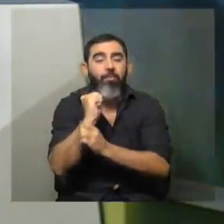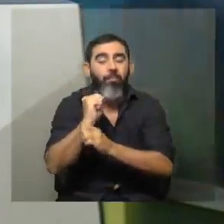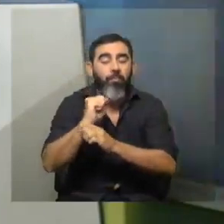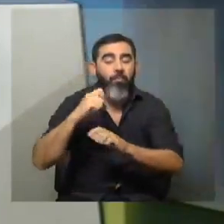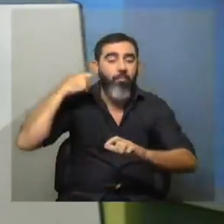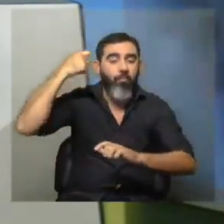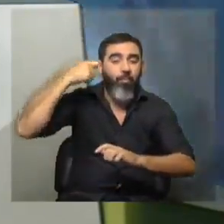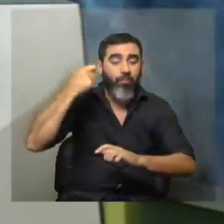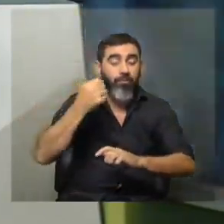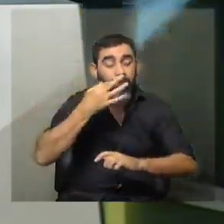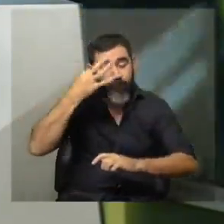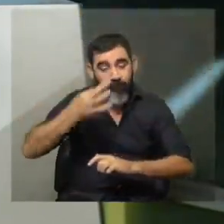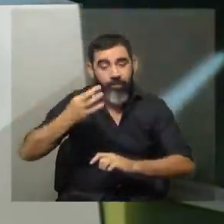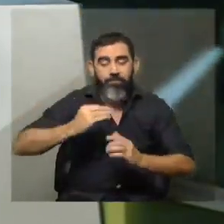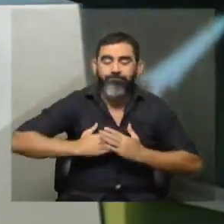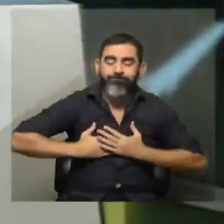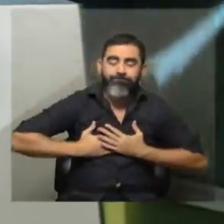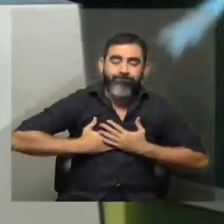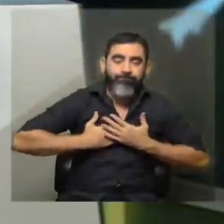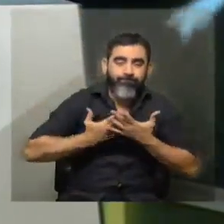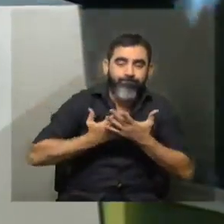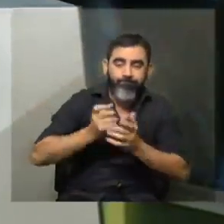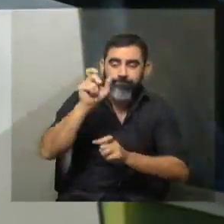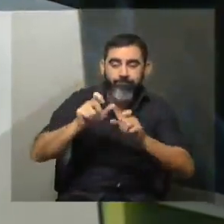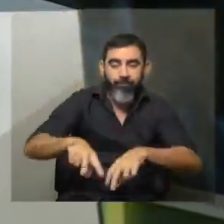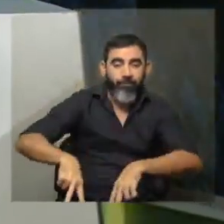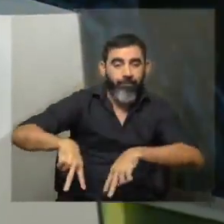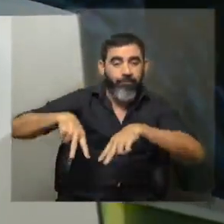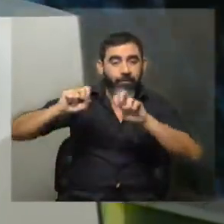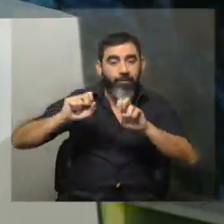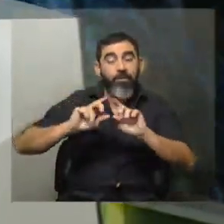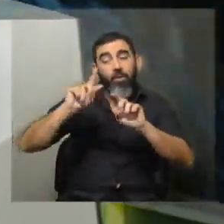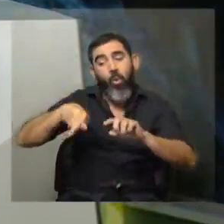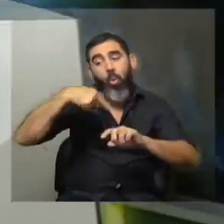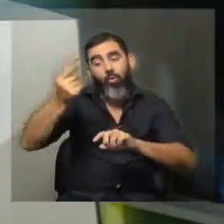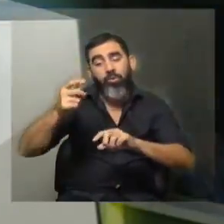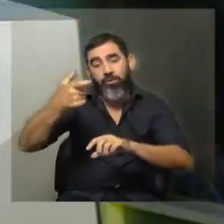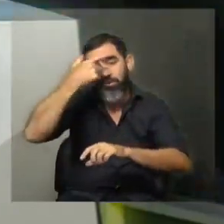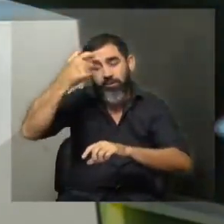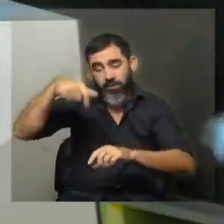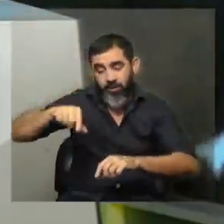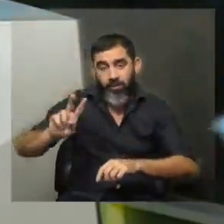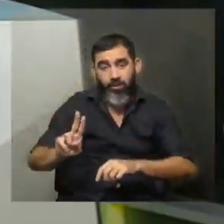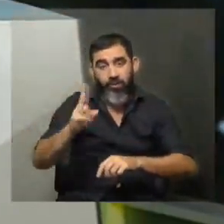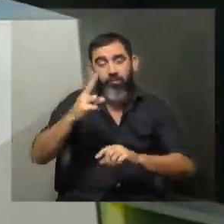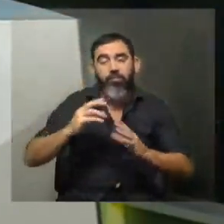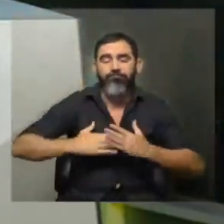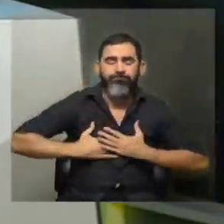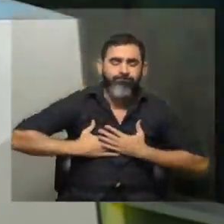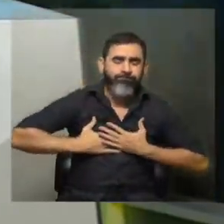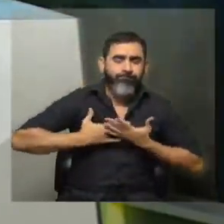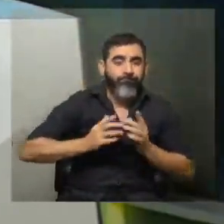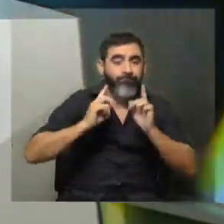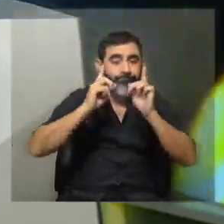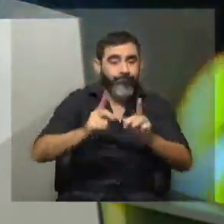grande. Lo cierto es que apasiona a quienes lo investigan. Como otras y otros científicos de Uruguay, se apasionan